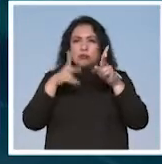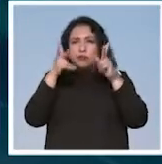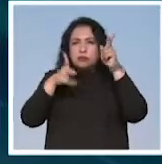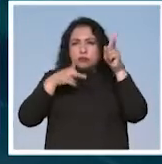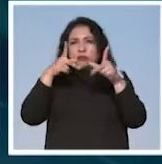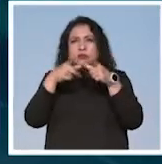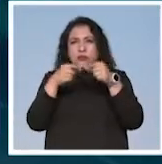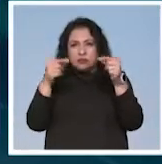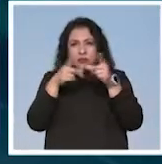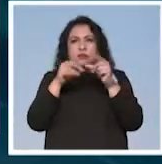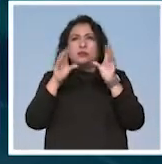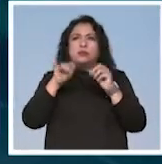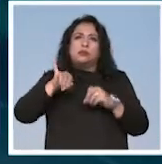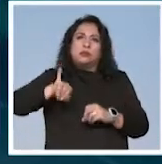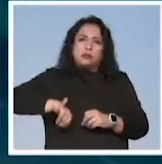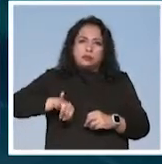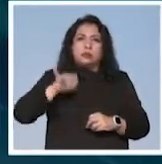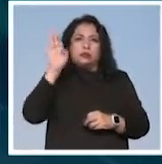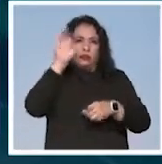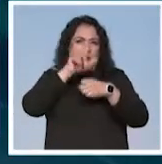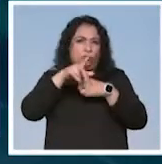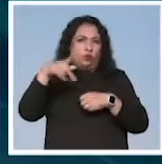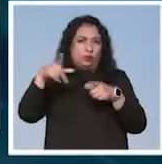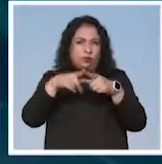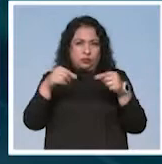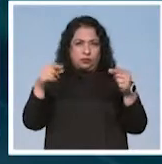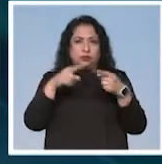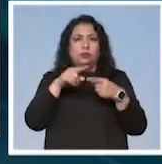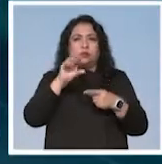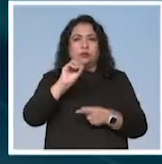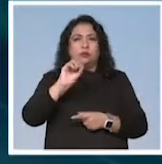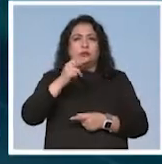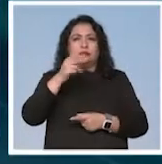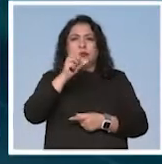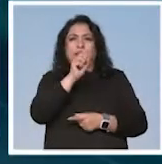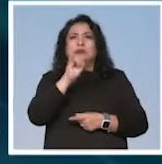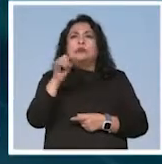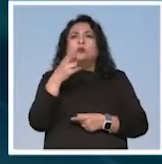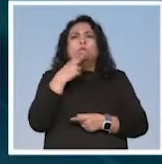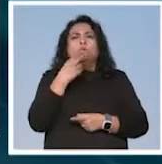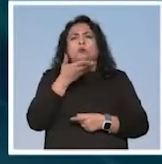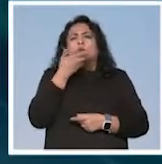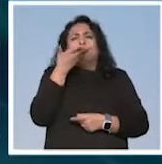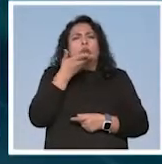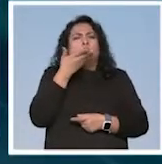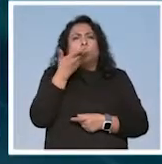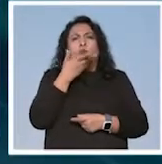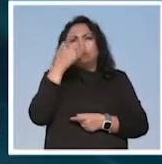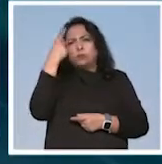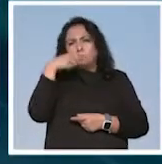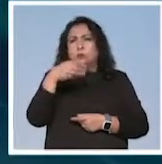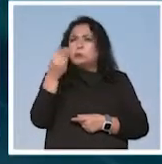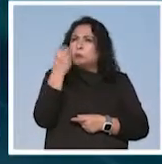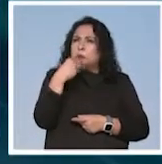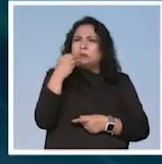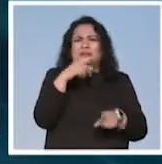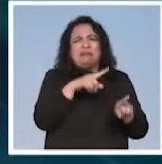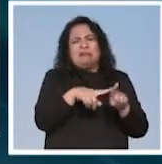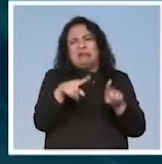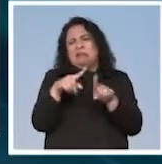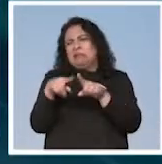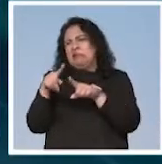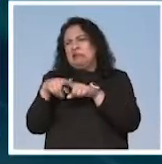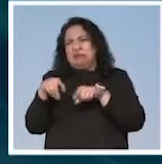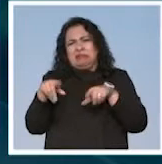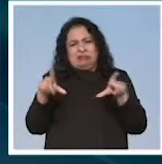y para los interesados en su cultura. Los ohashi son utensilios tradicionales que se usan para comer todo tipo de